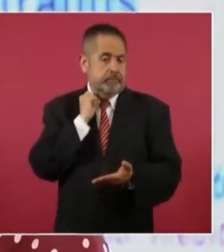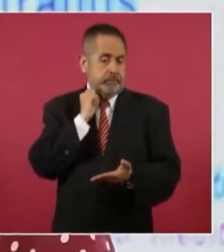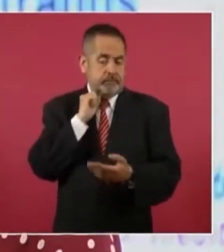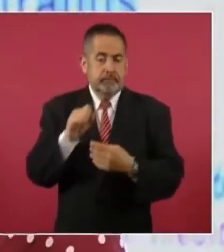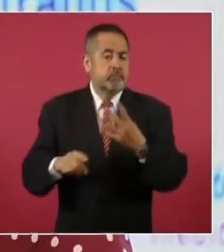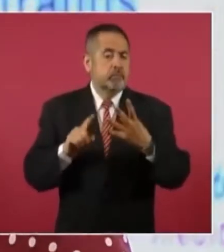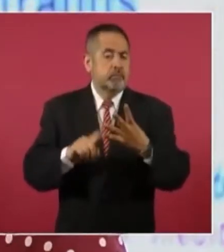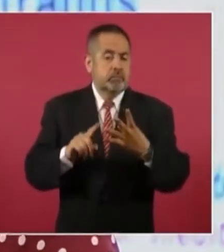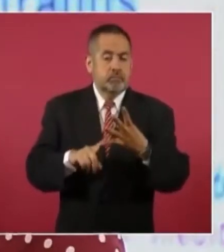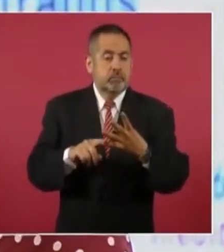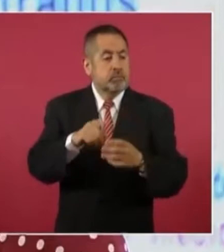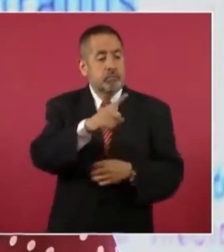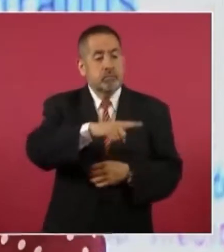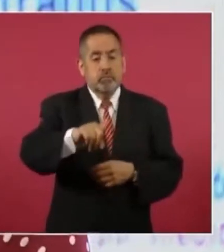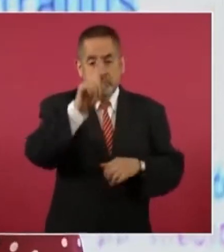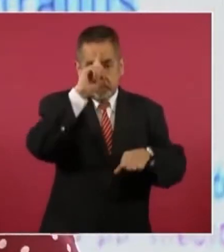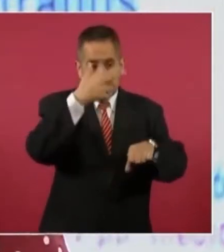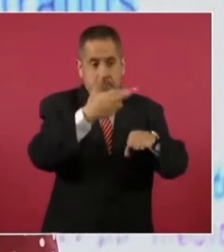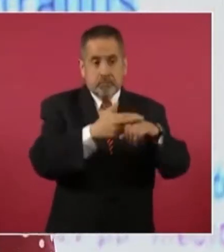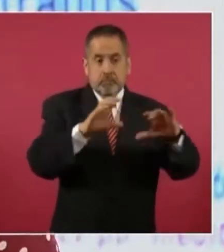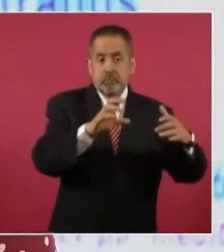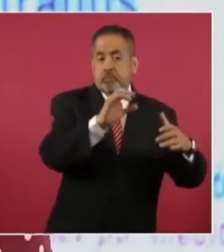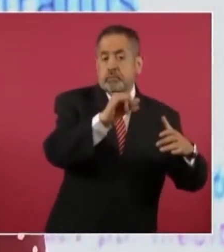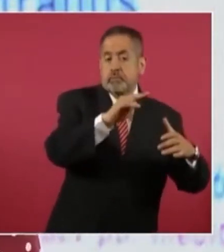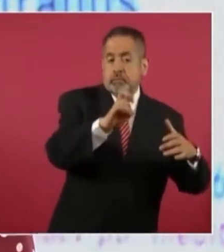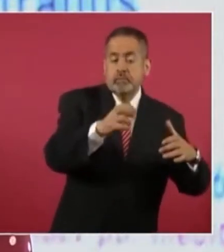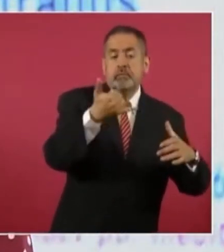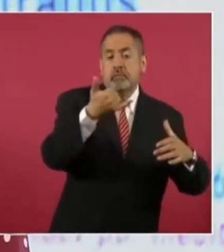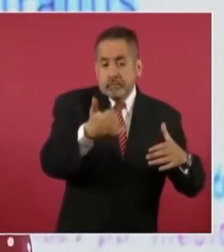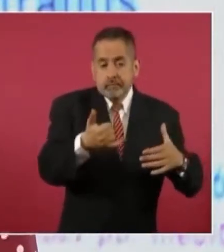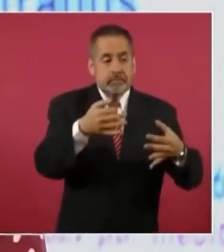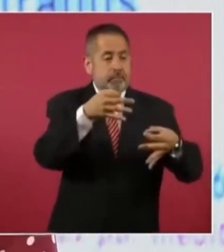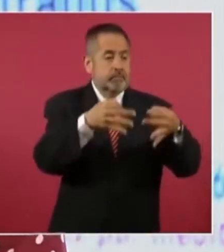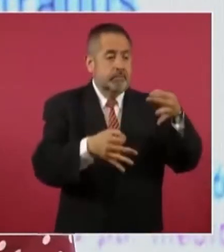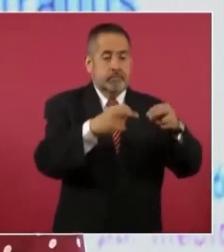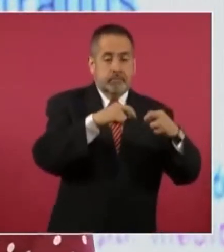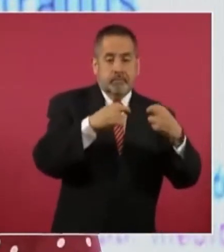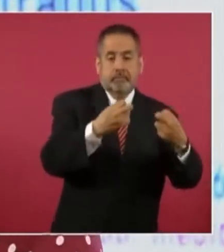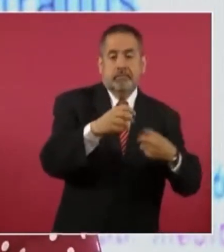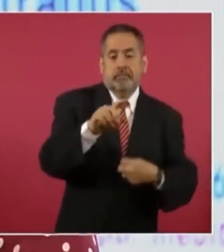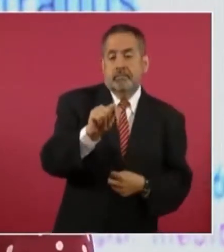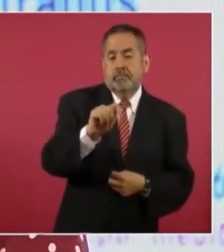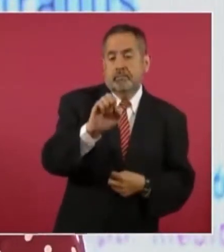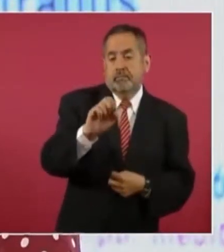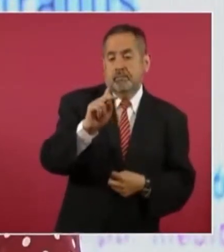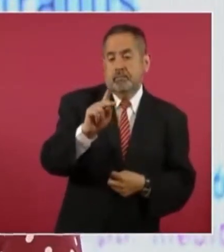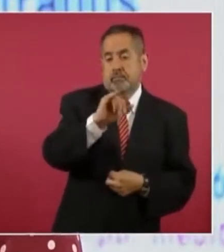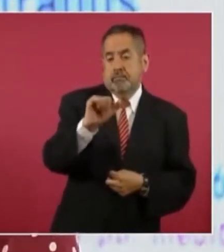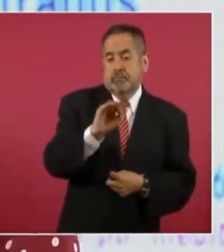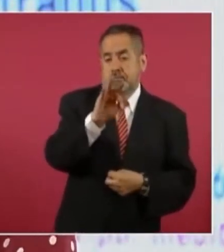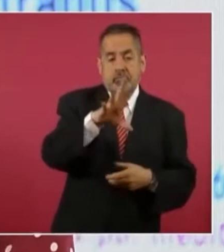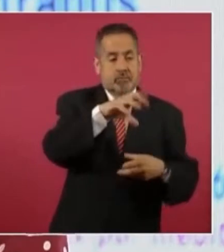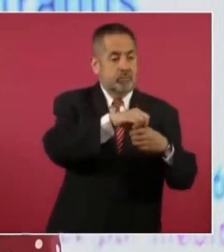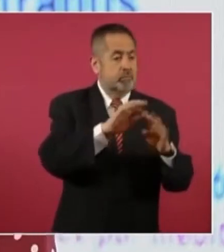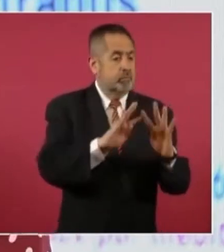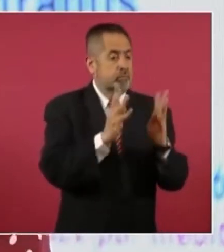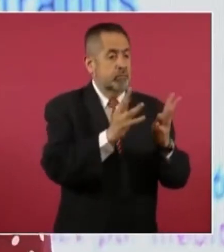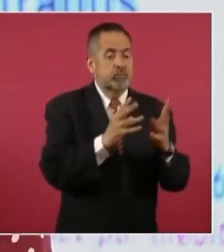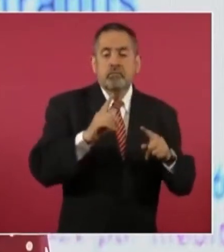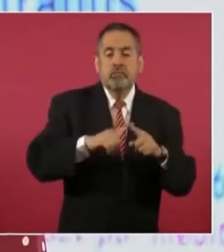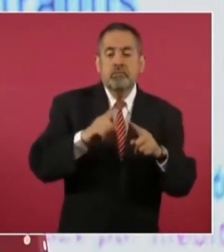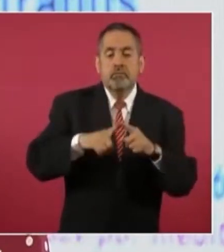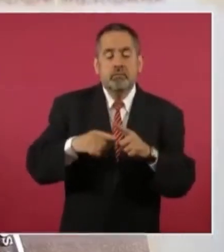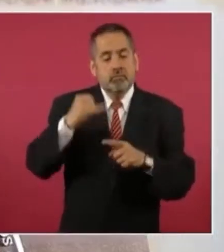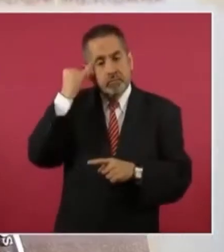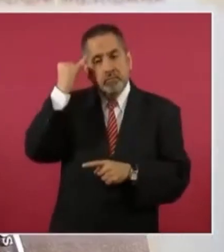Cuatro, los consejeros del INEC y magistrados del Tribunal Electoral del Poder Judicial de la Federación serán